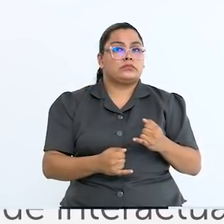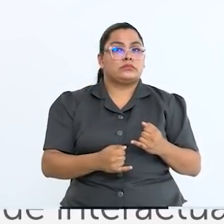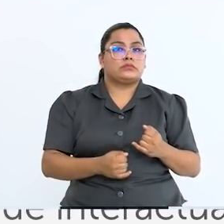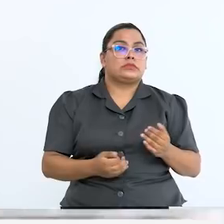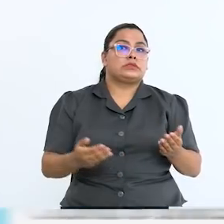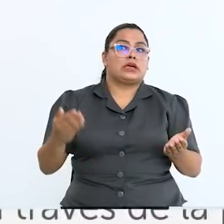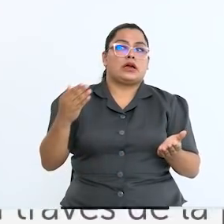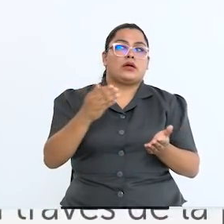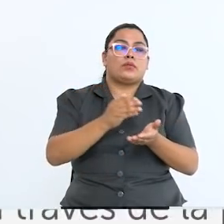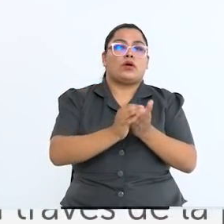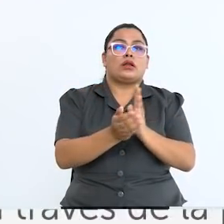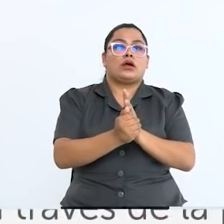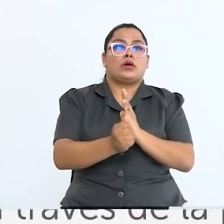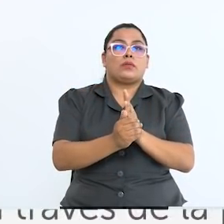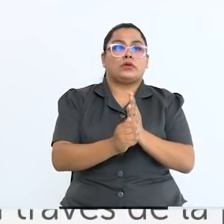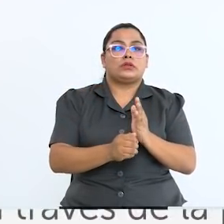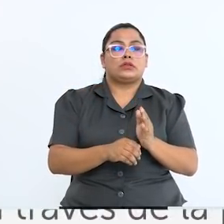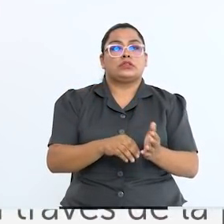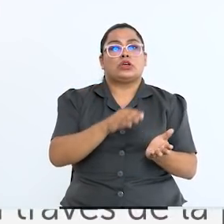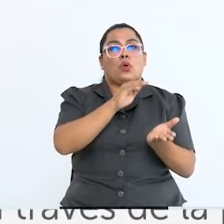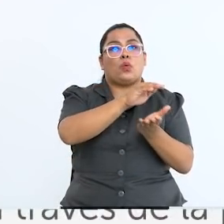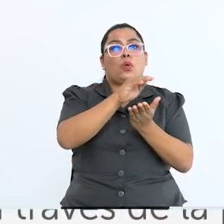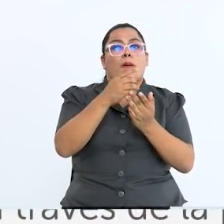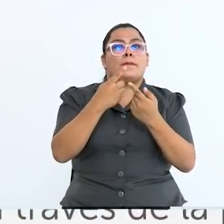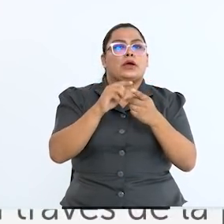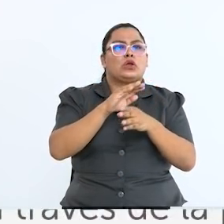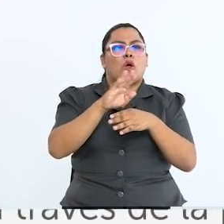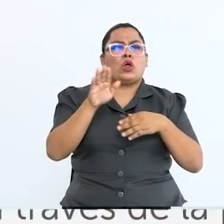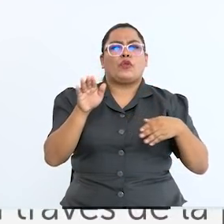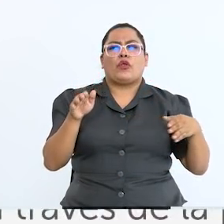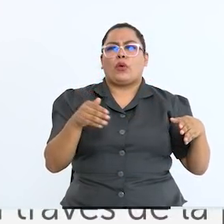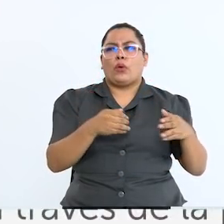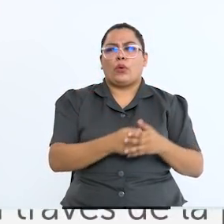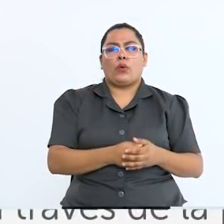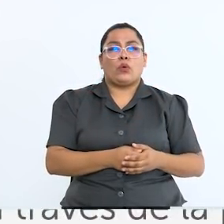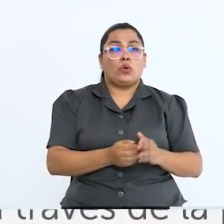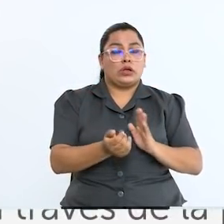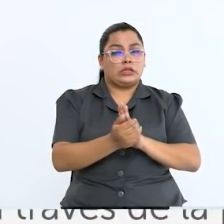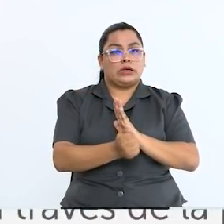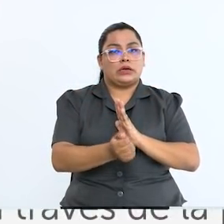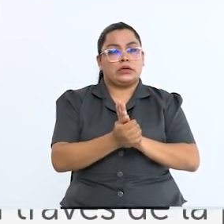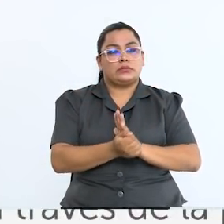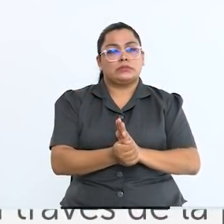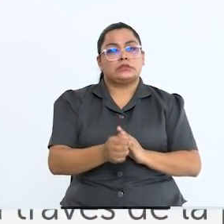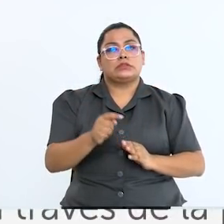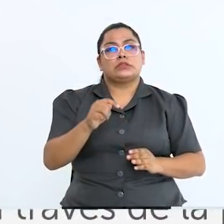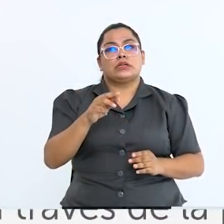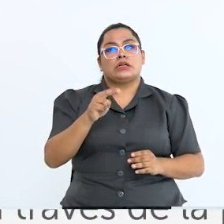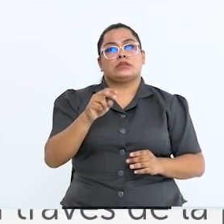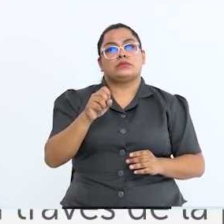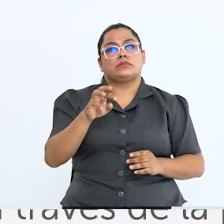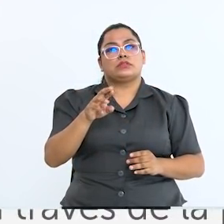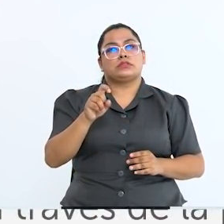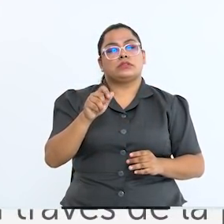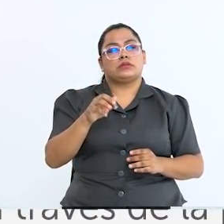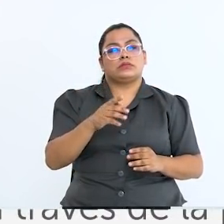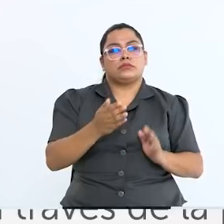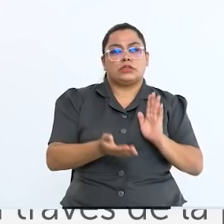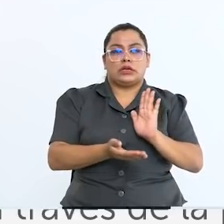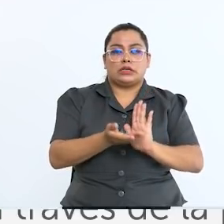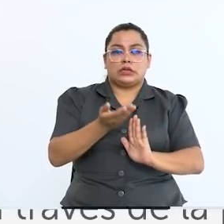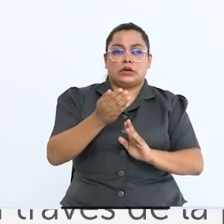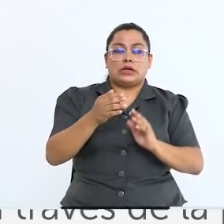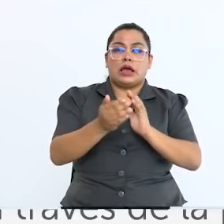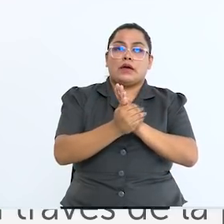por último, llegamos a las competencias de unidad, pero todas parten de las competencias transversales, que es desarrollar